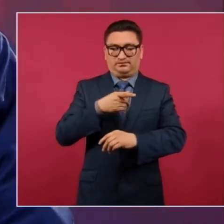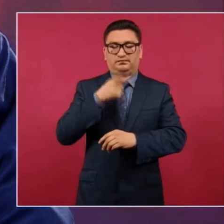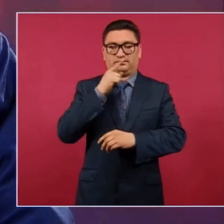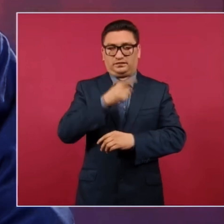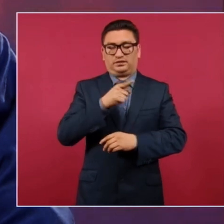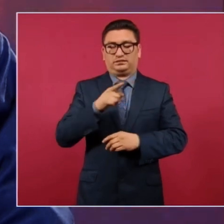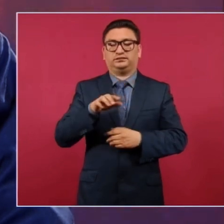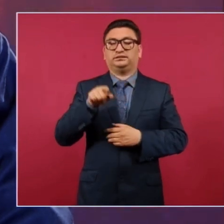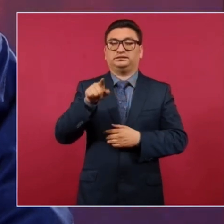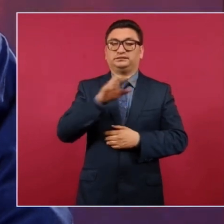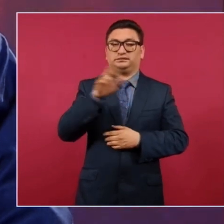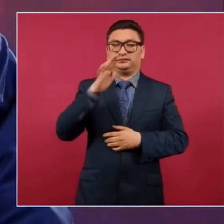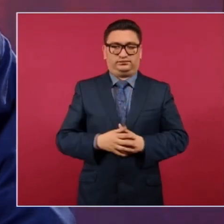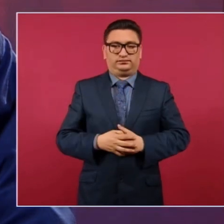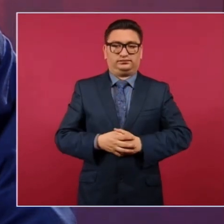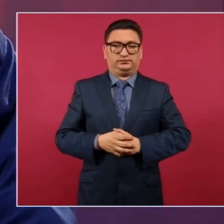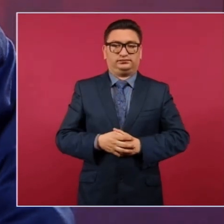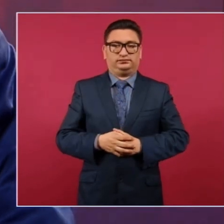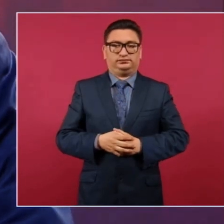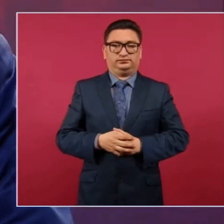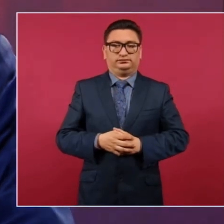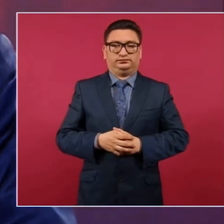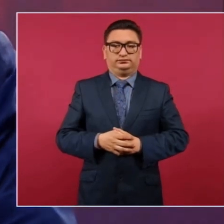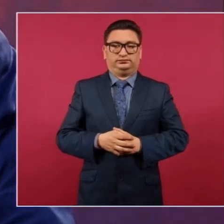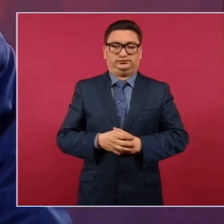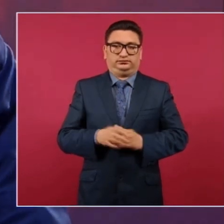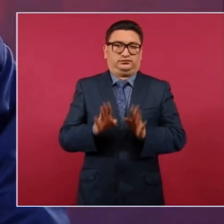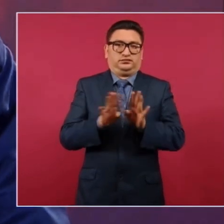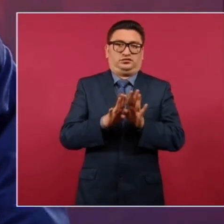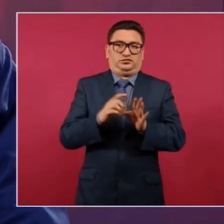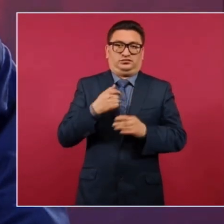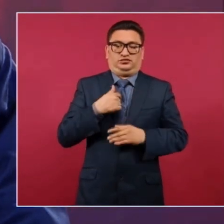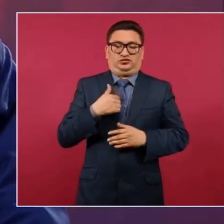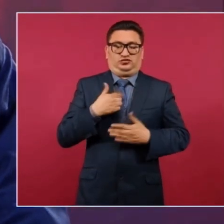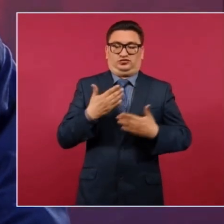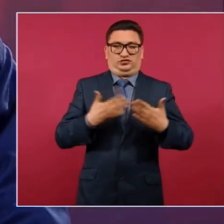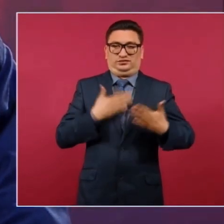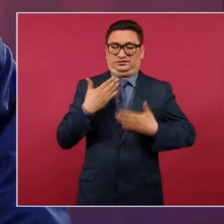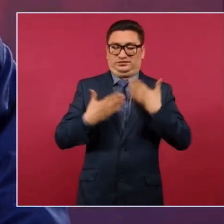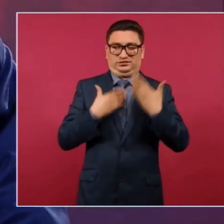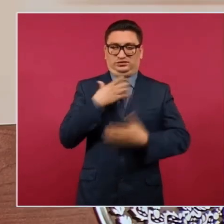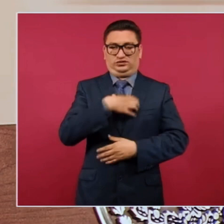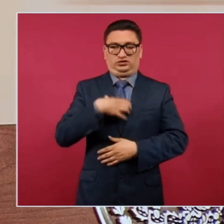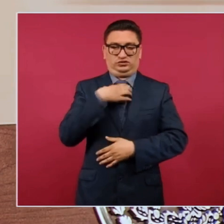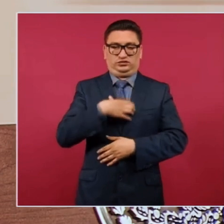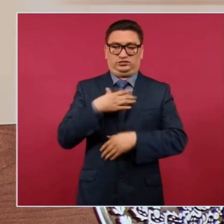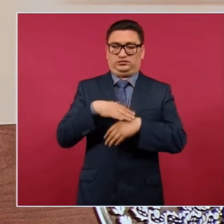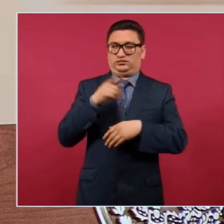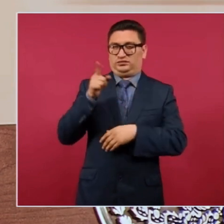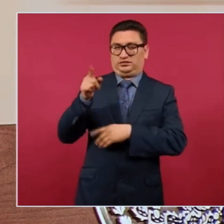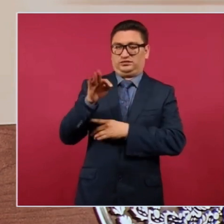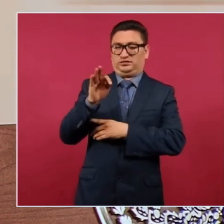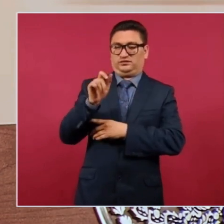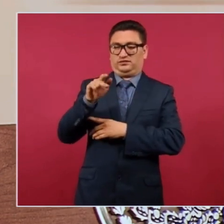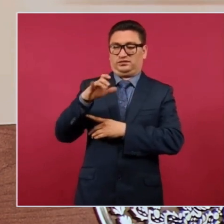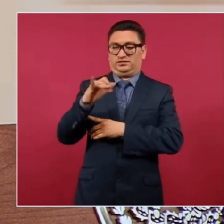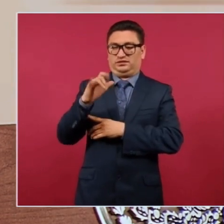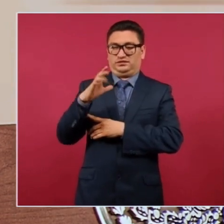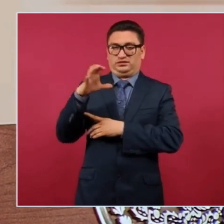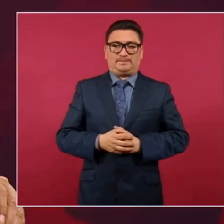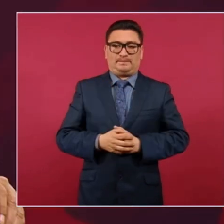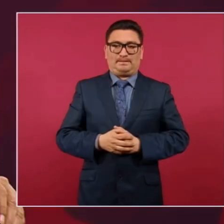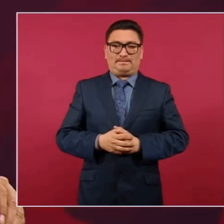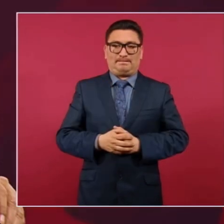reconoció a Victoriano Huerta. ¿Cómo no voy a estar contento con Francisco? Es